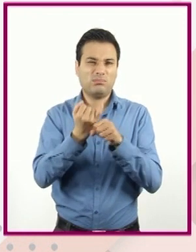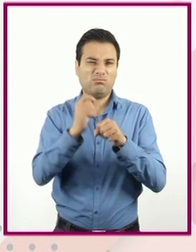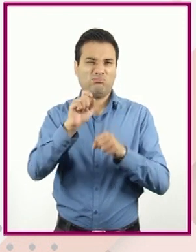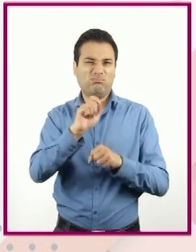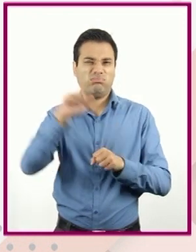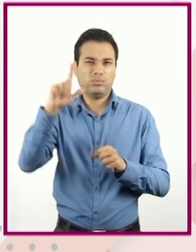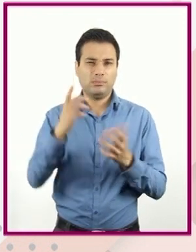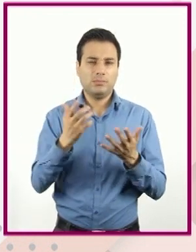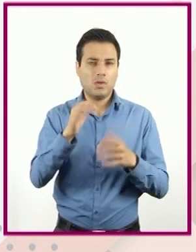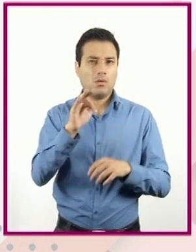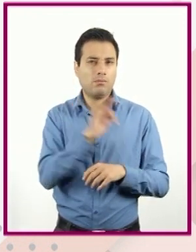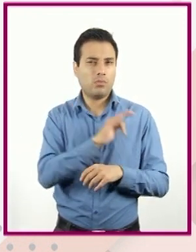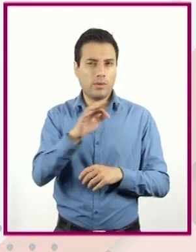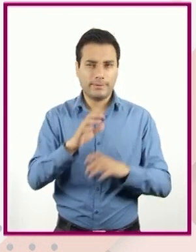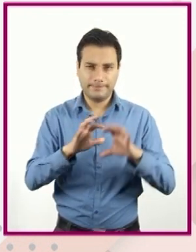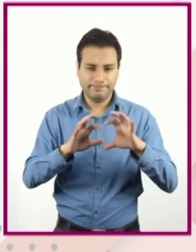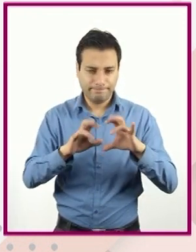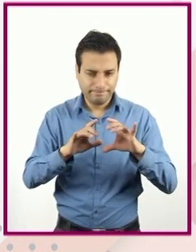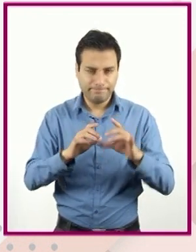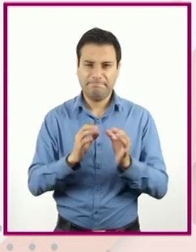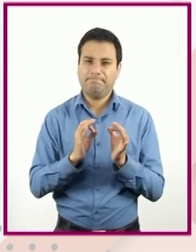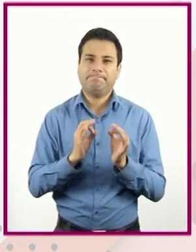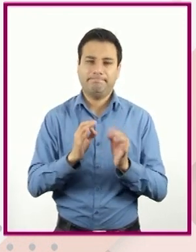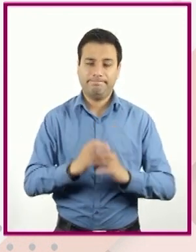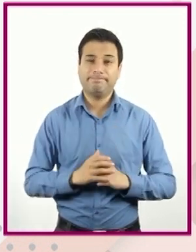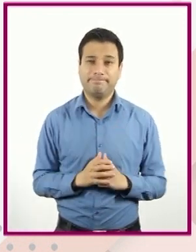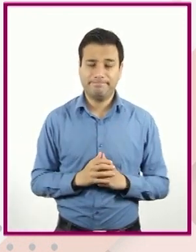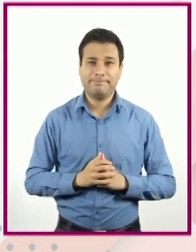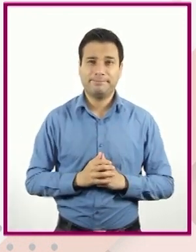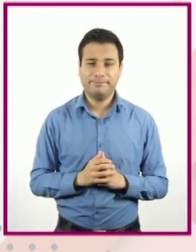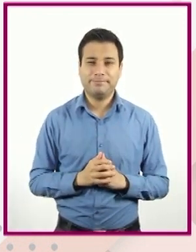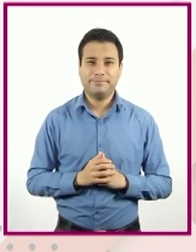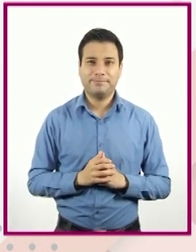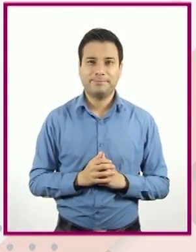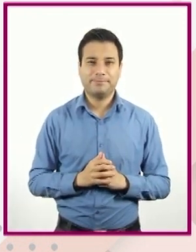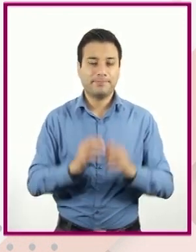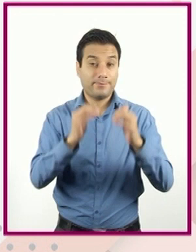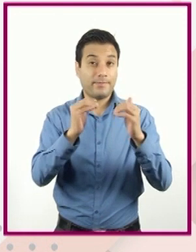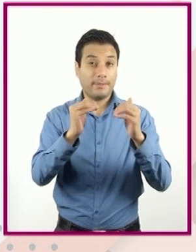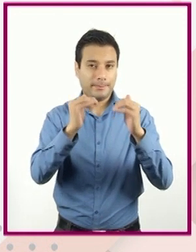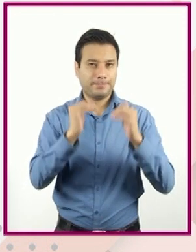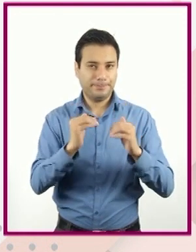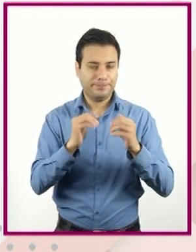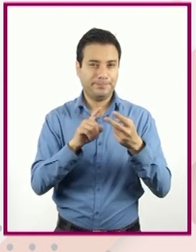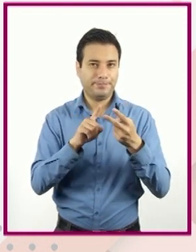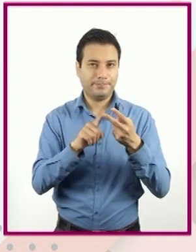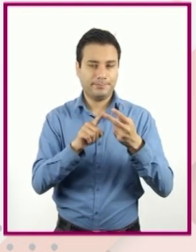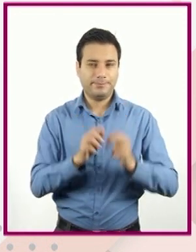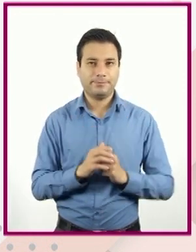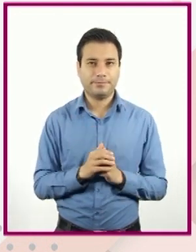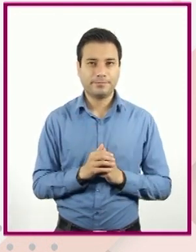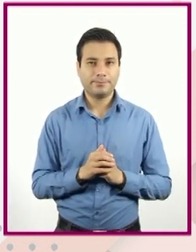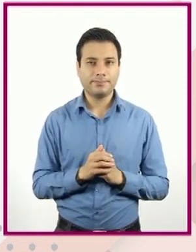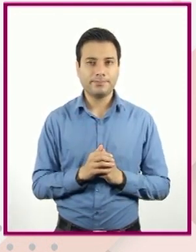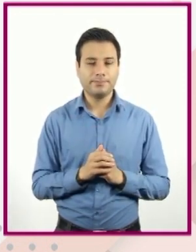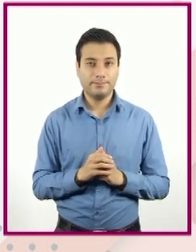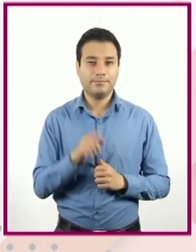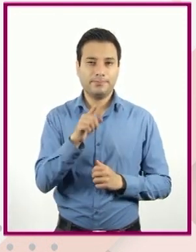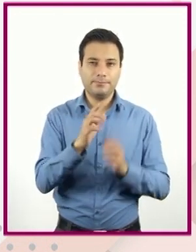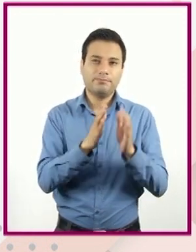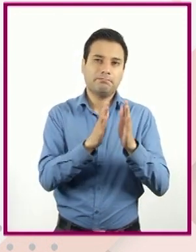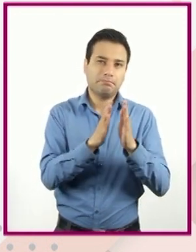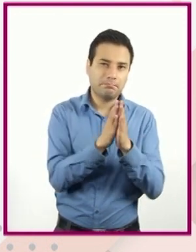manera que sus fuentes sean lo más confiables posible. El siguiente paso es analizar los textos